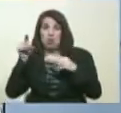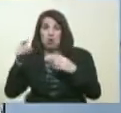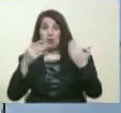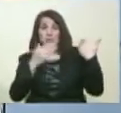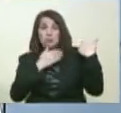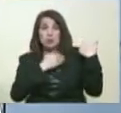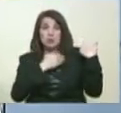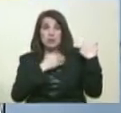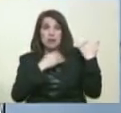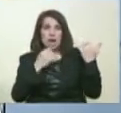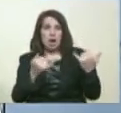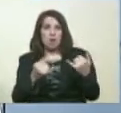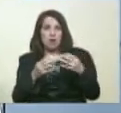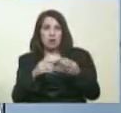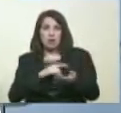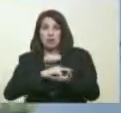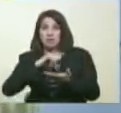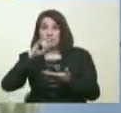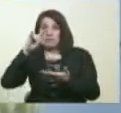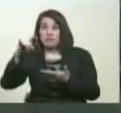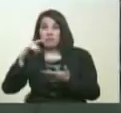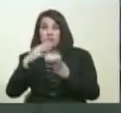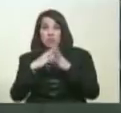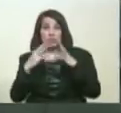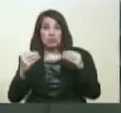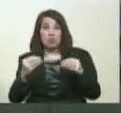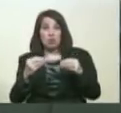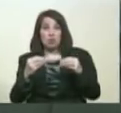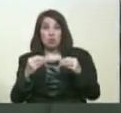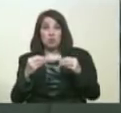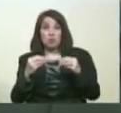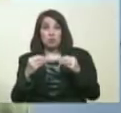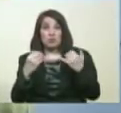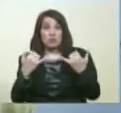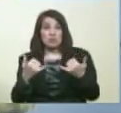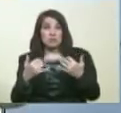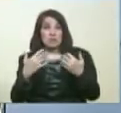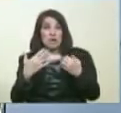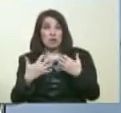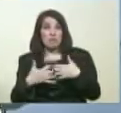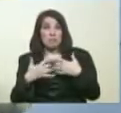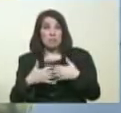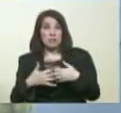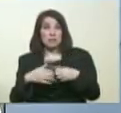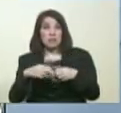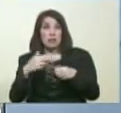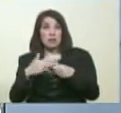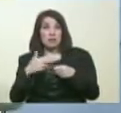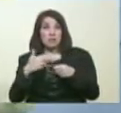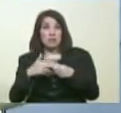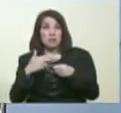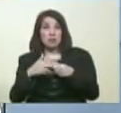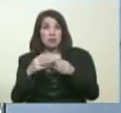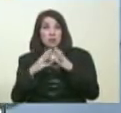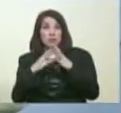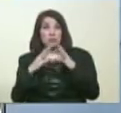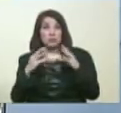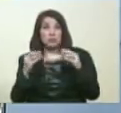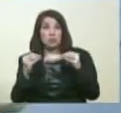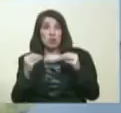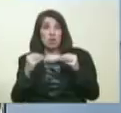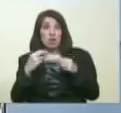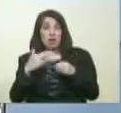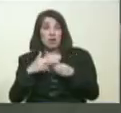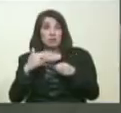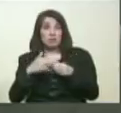Panamá. Toda la gasolina. Ministro de Petróleo, PDVSA. ministro de Transporte, toda la